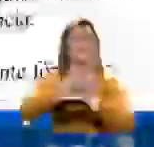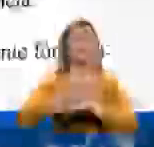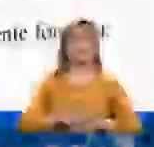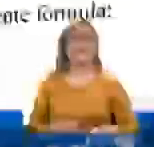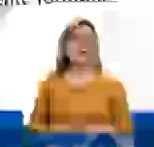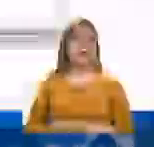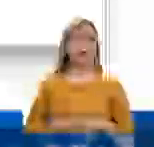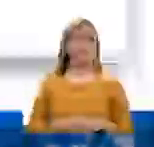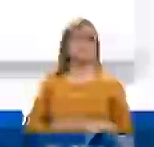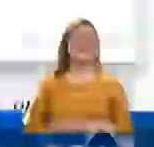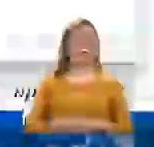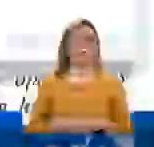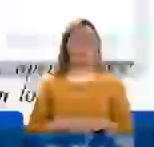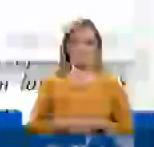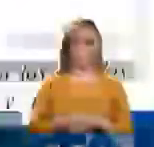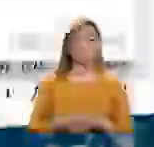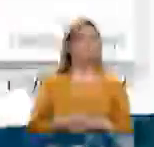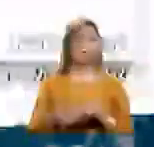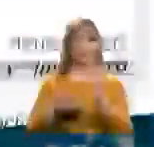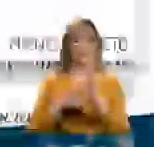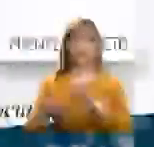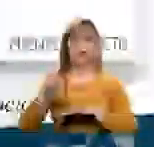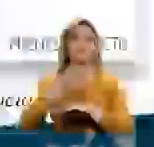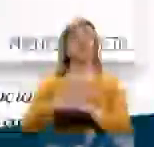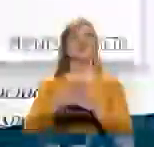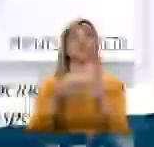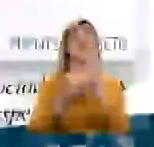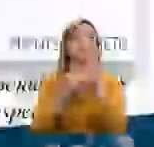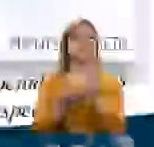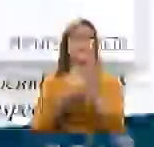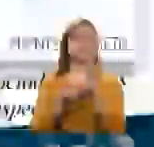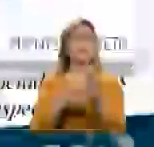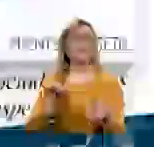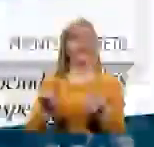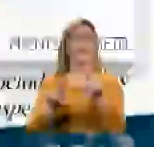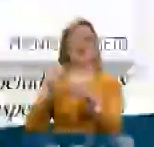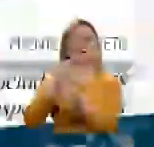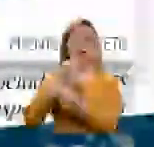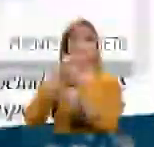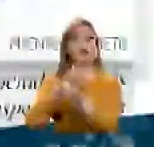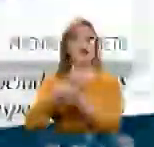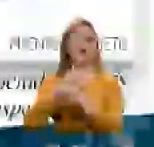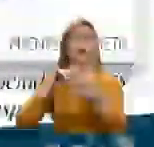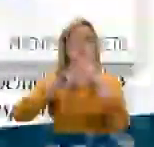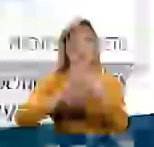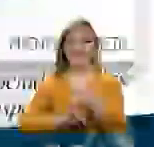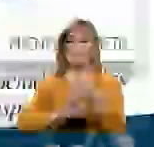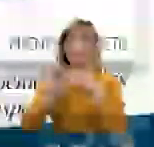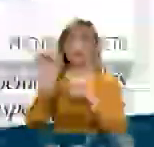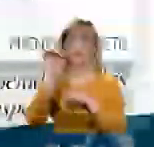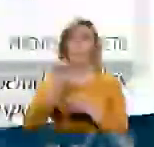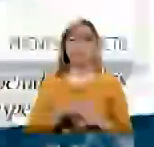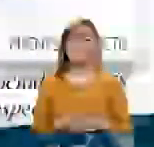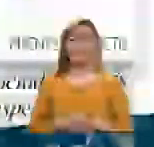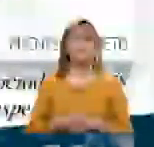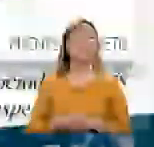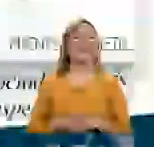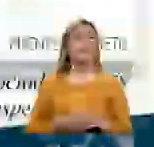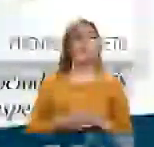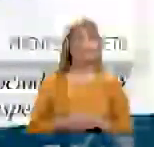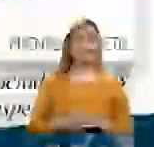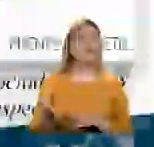Serán quienes tengan ingresos gravados con impuesto a la renta, excepto los provenientes del trabajo en relación de dependencia. Aquellos que en el ejercicio